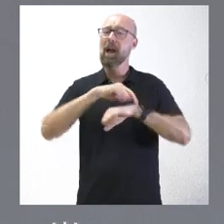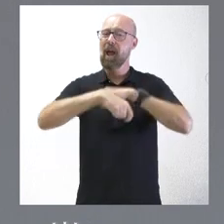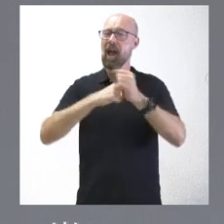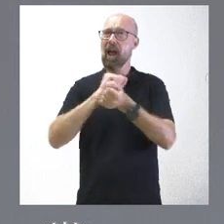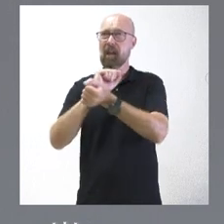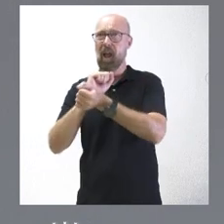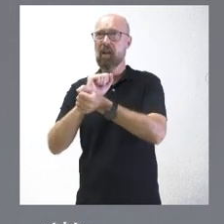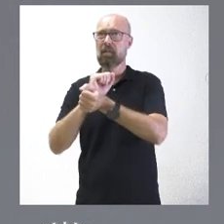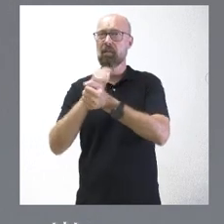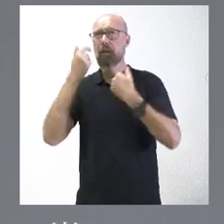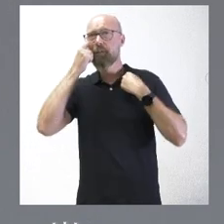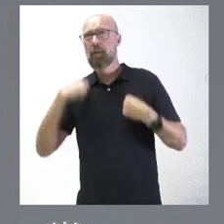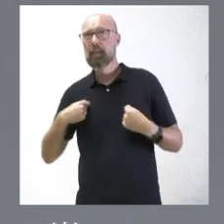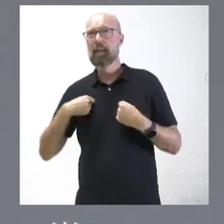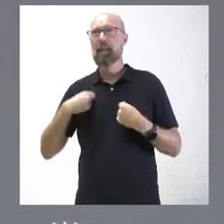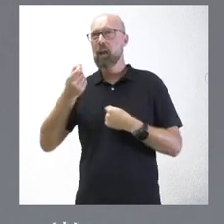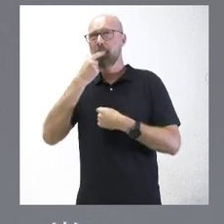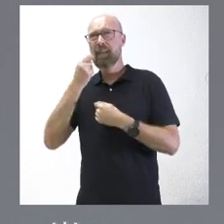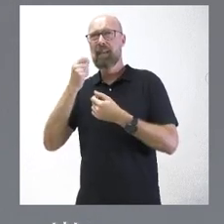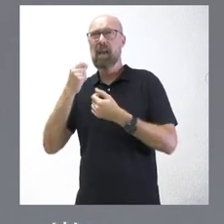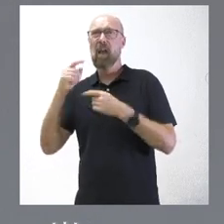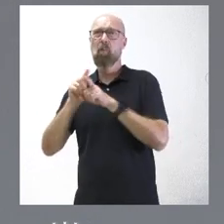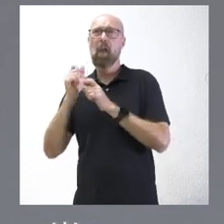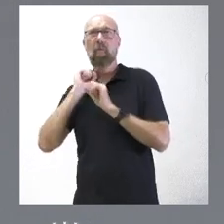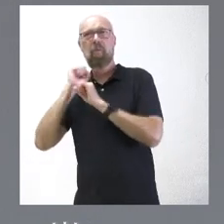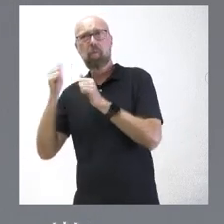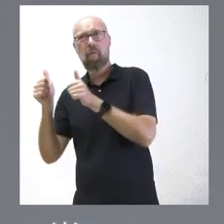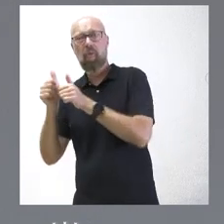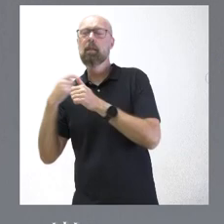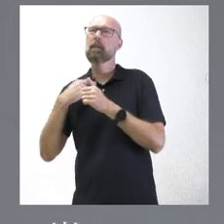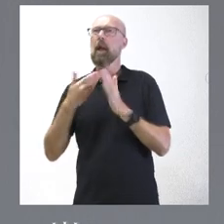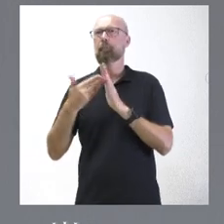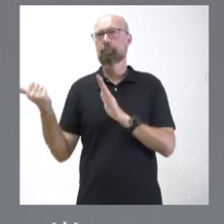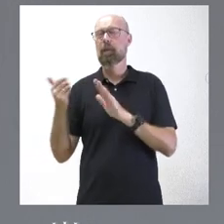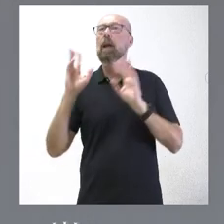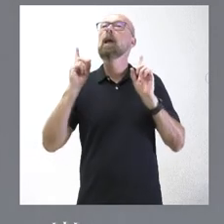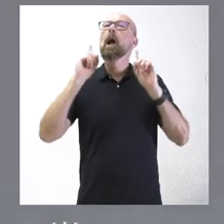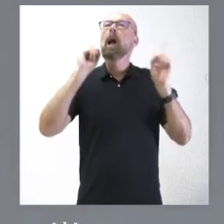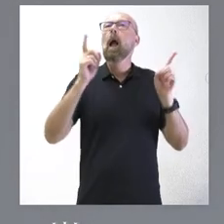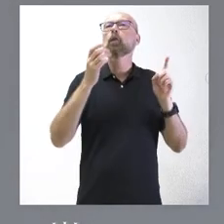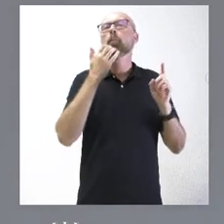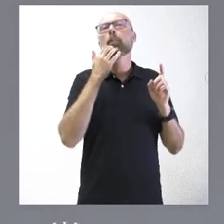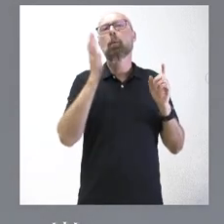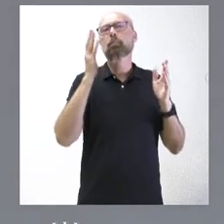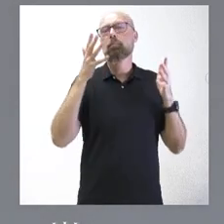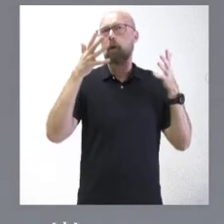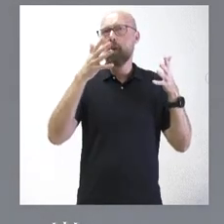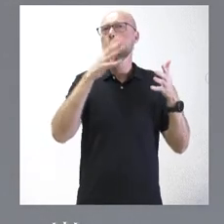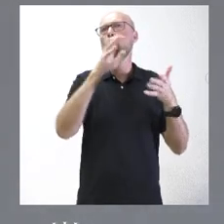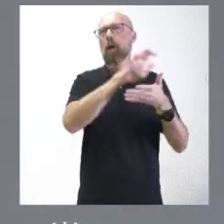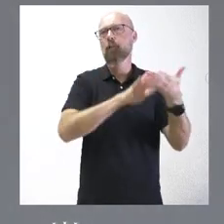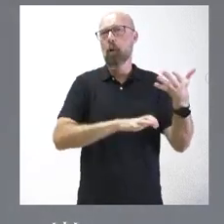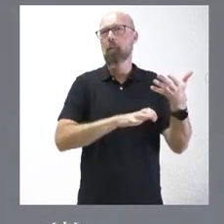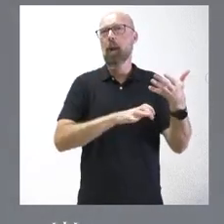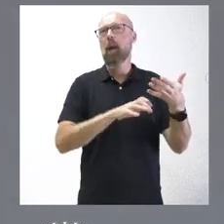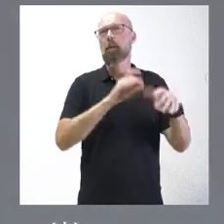las físicas como las químicas a excepción de aquellos casos que se han recomendado con los informes